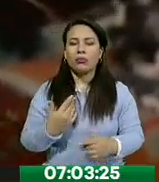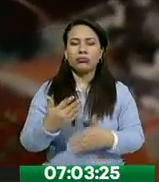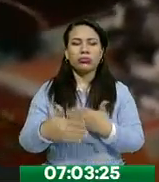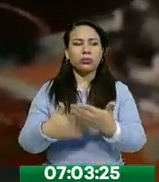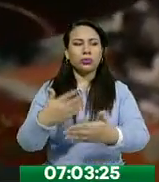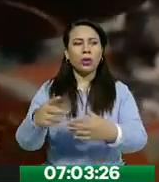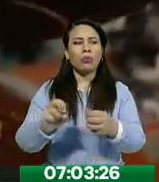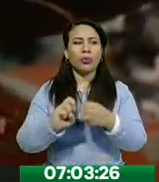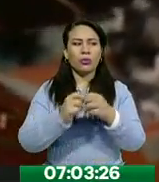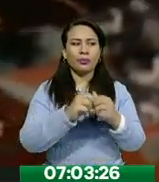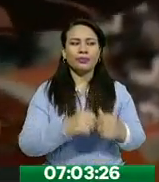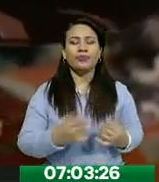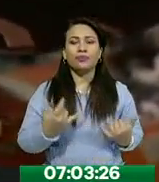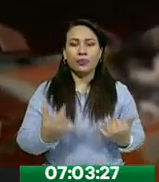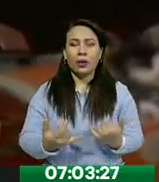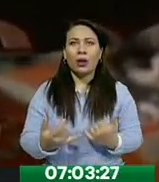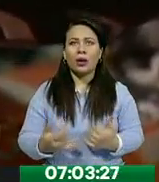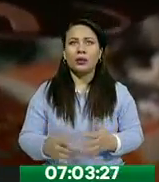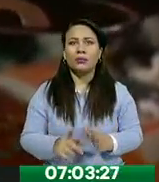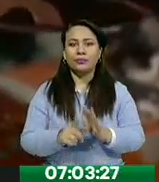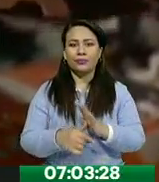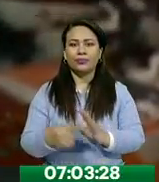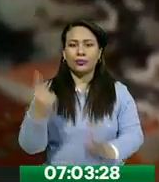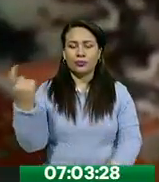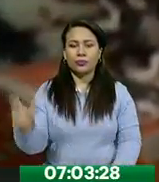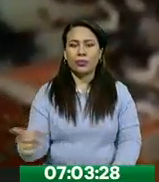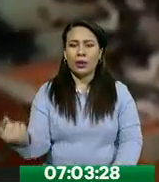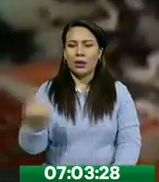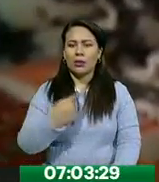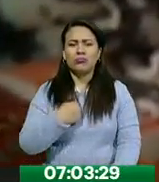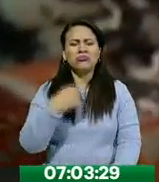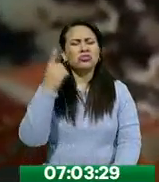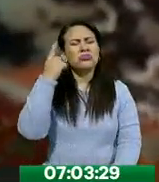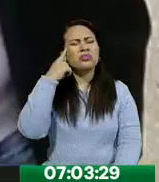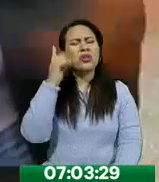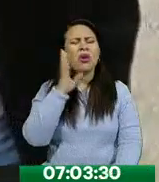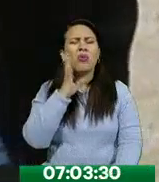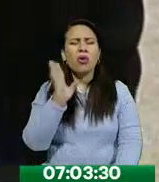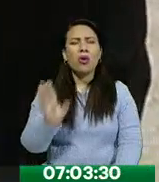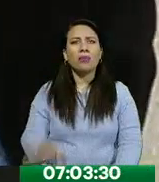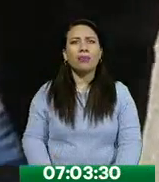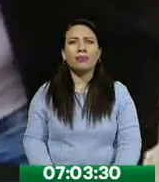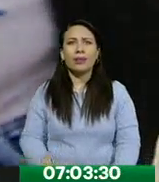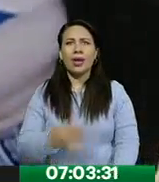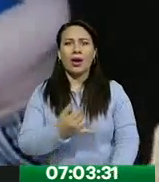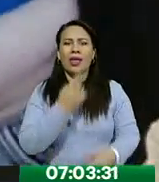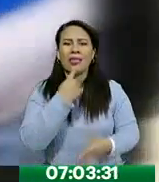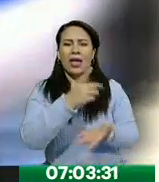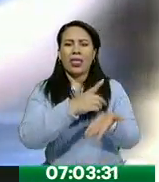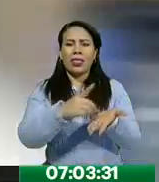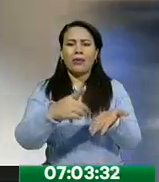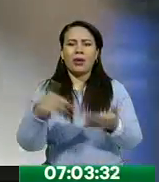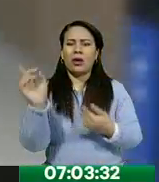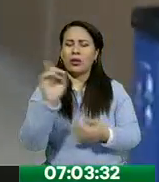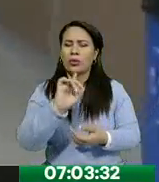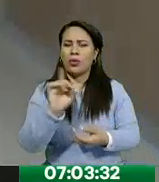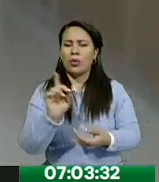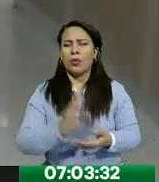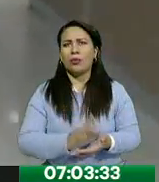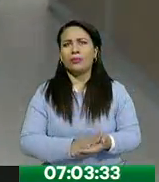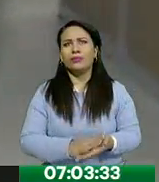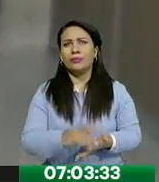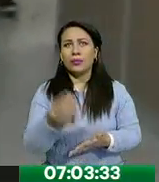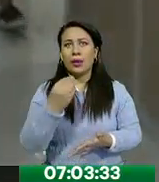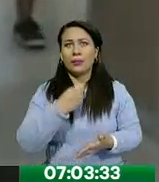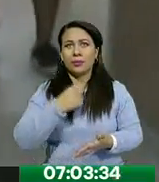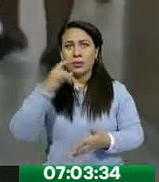los días. Y me mandó audios amenazándome, pero yo nunca lo tomé en serio. Ahora sale que por deberes no es. En la audiencia de formulación